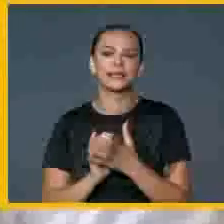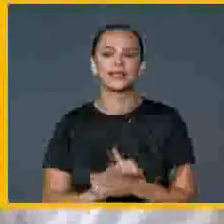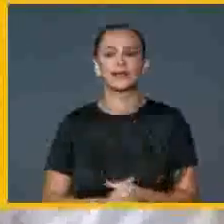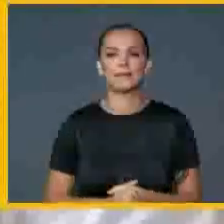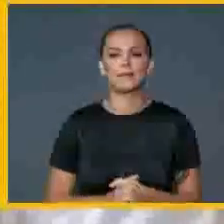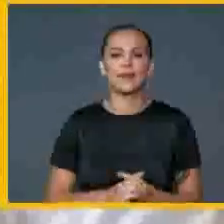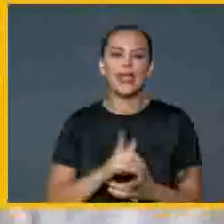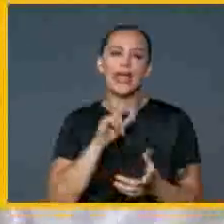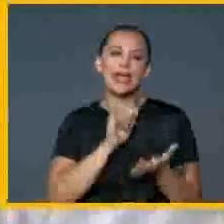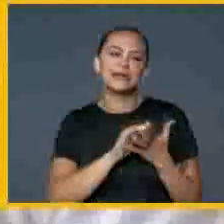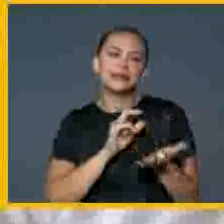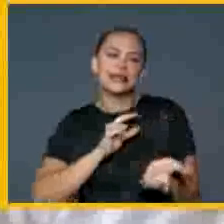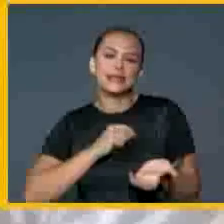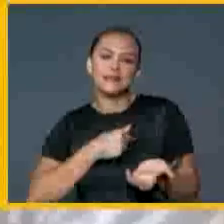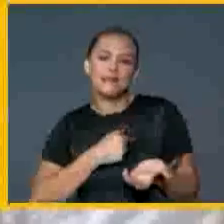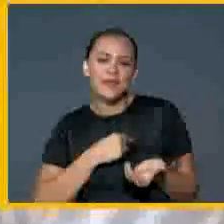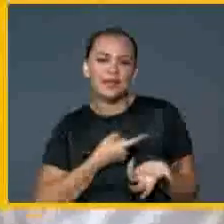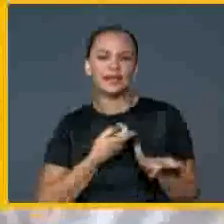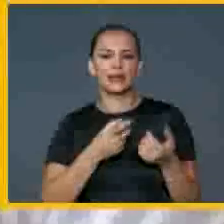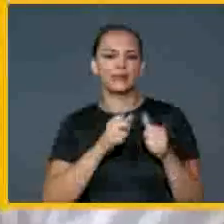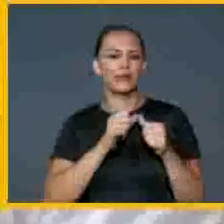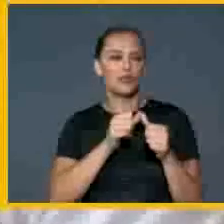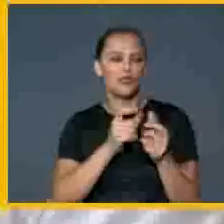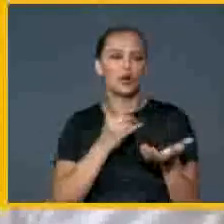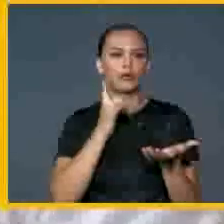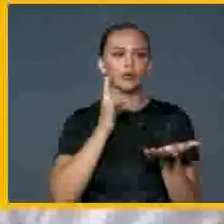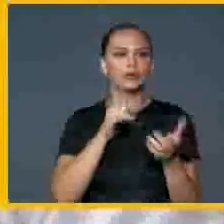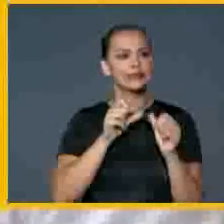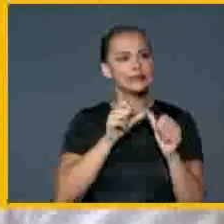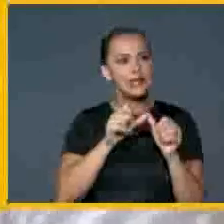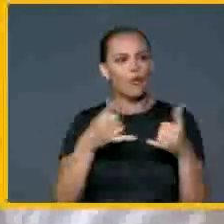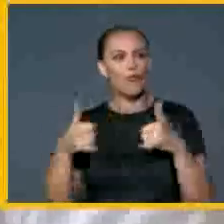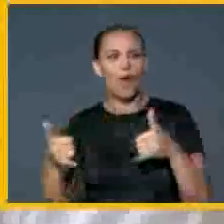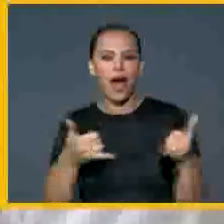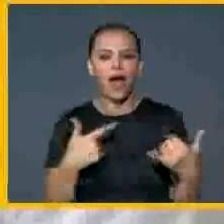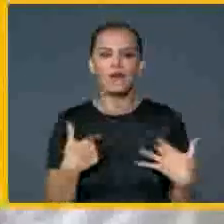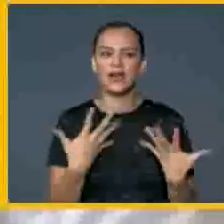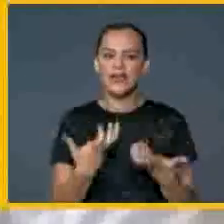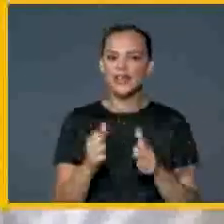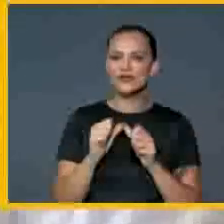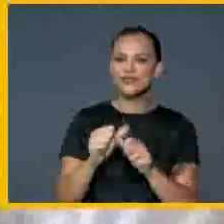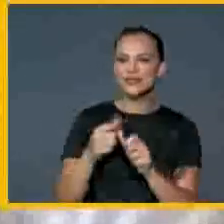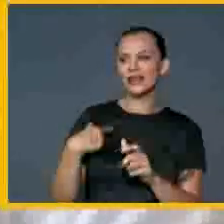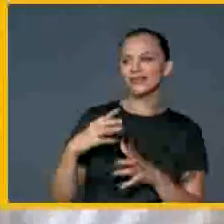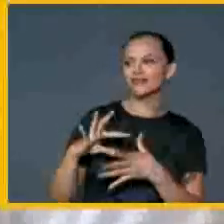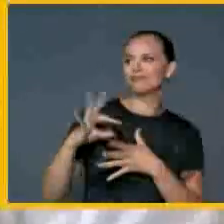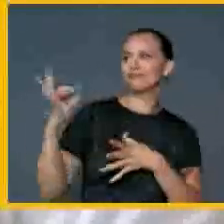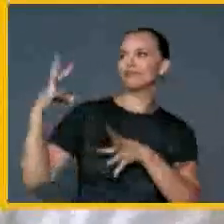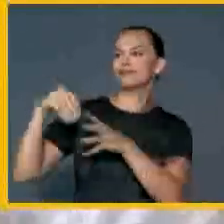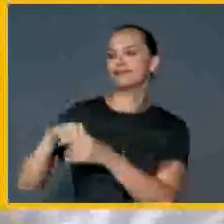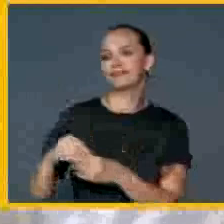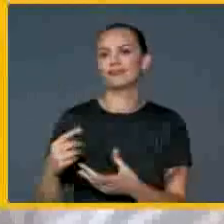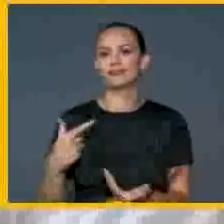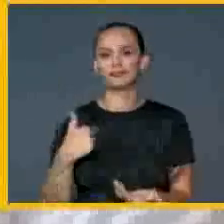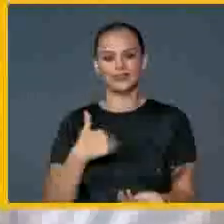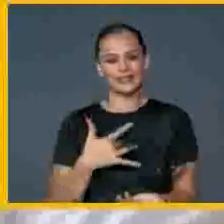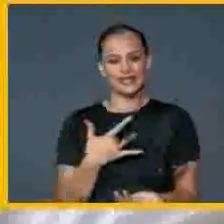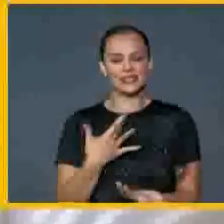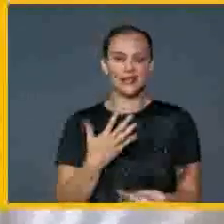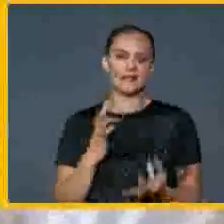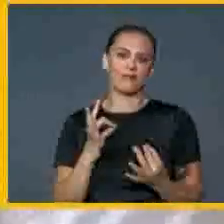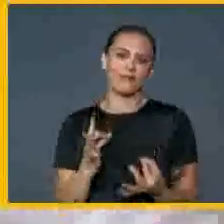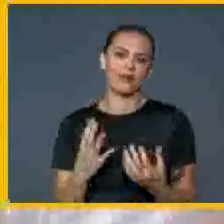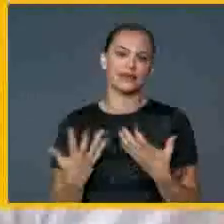esa espinita, ¿verdad? Por seguir jugando, por seguir siendo tomado en cuenta, pues a uno, ¿verdad?